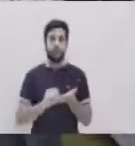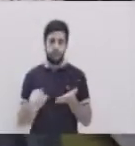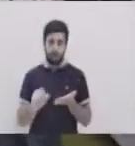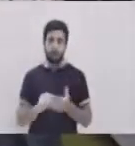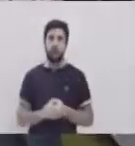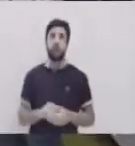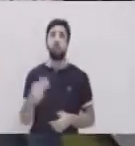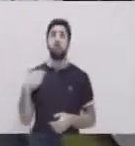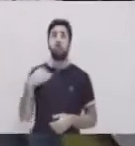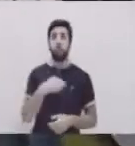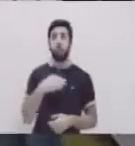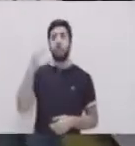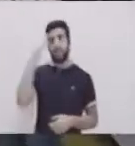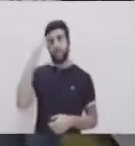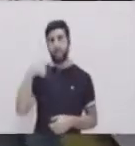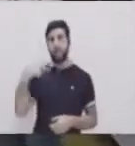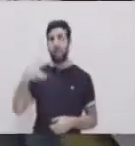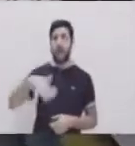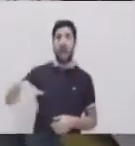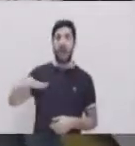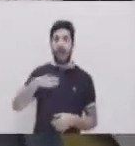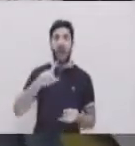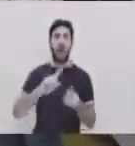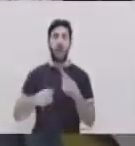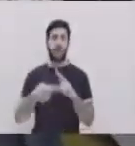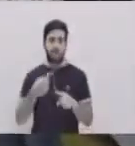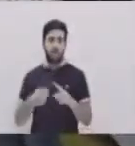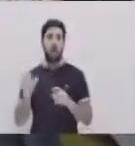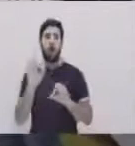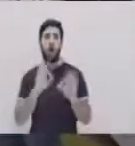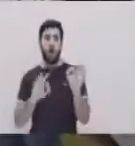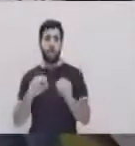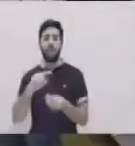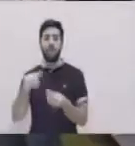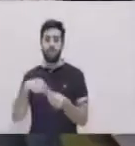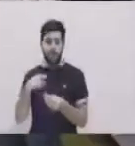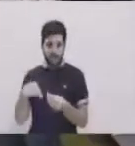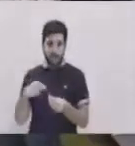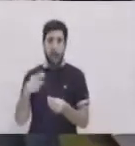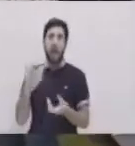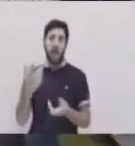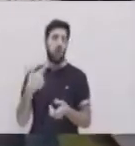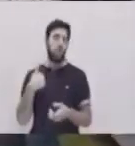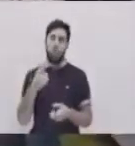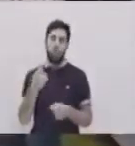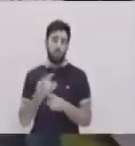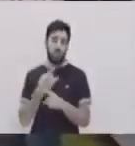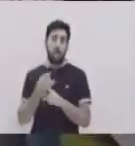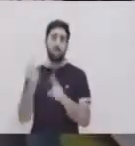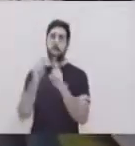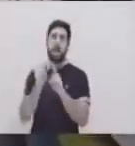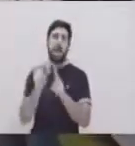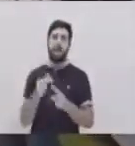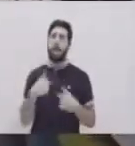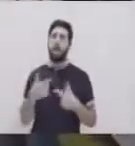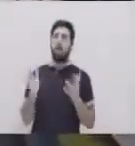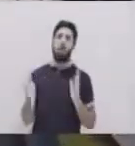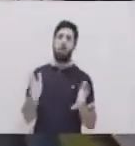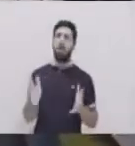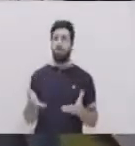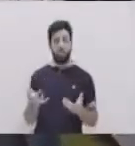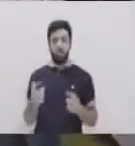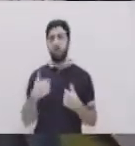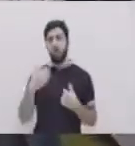un contexto donde somos amigos o familiares, no vamos a usar las mismas palabras que, por ejemplo, con un profesor o con un